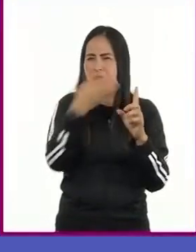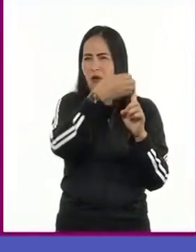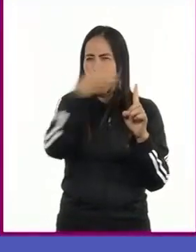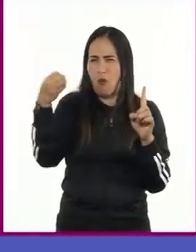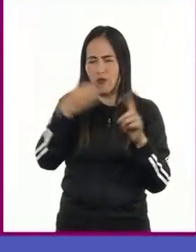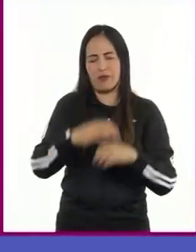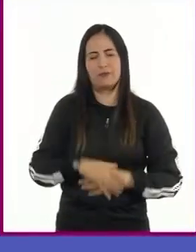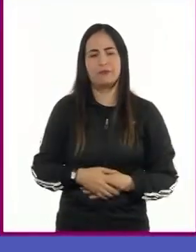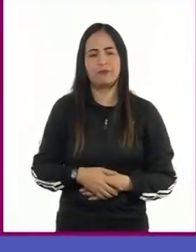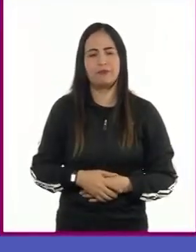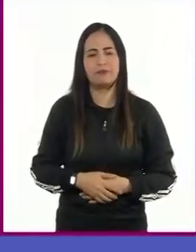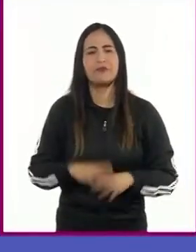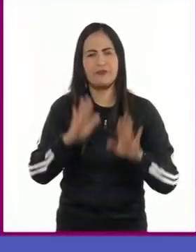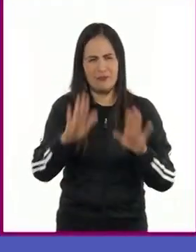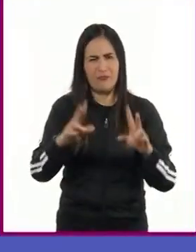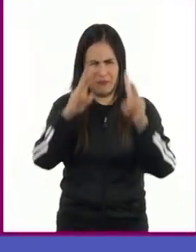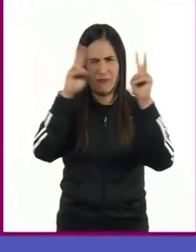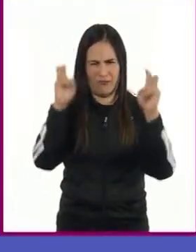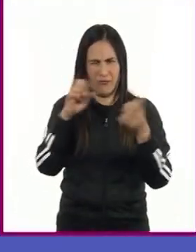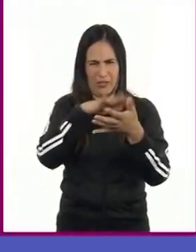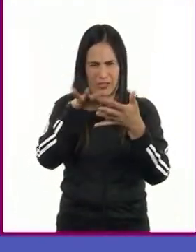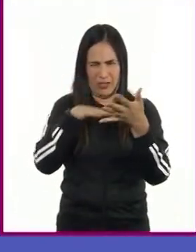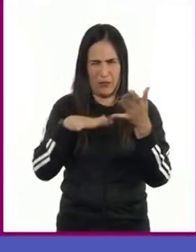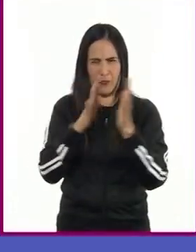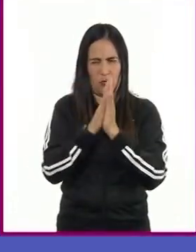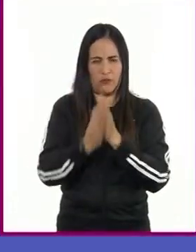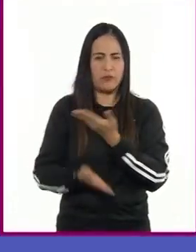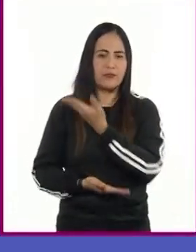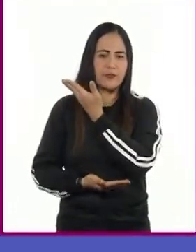Daniel, ¿me ayudas a leer, por favor? Se tiene que